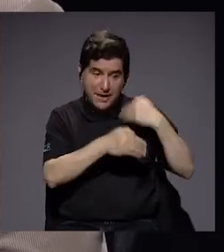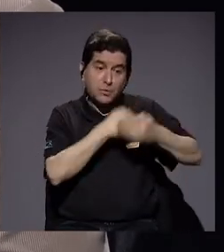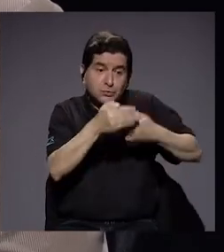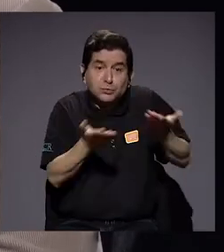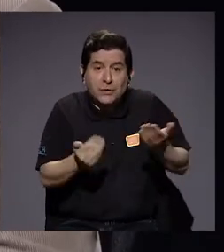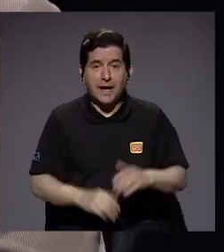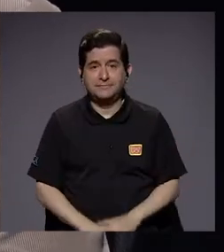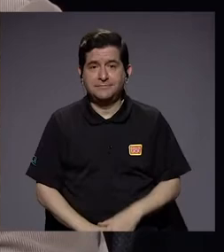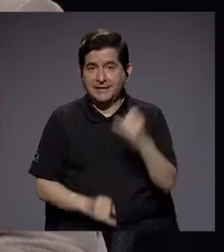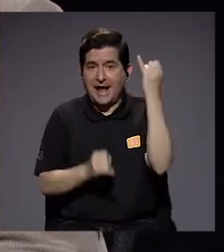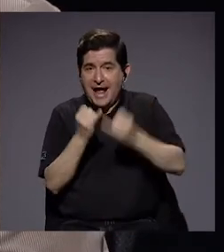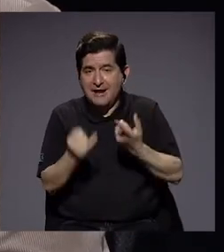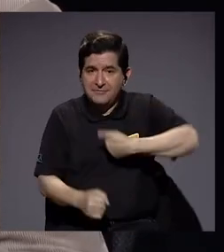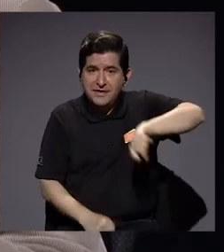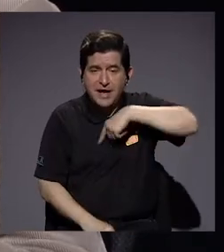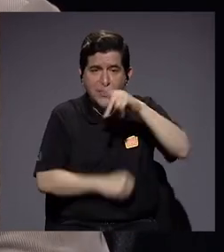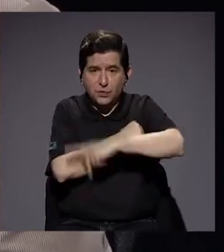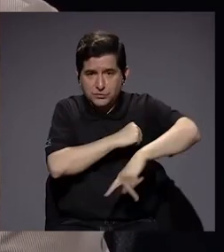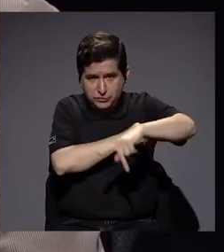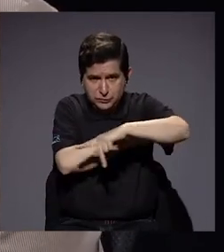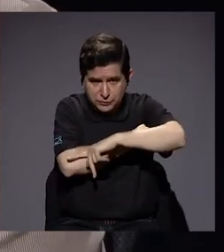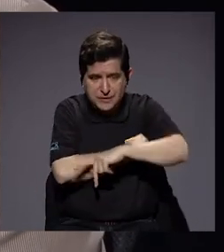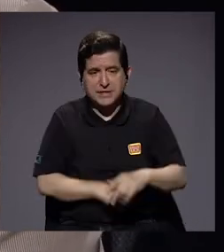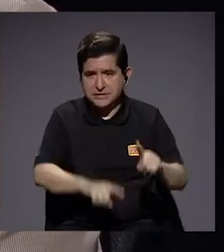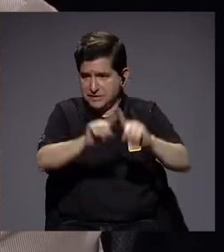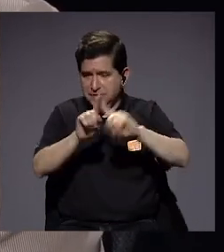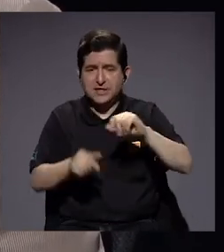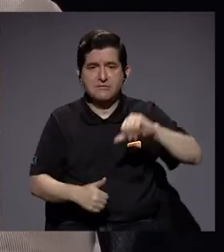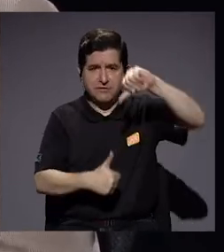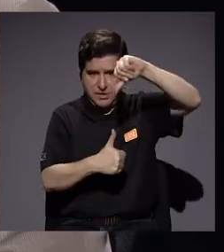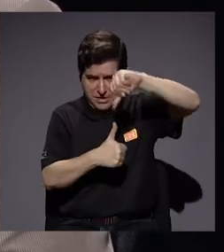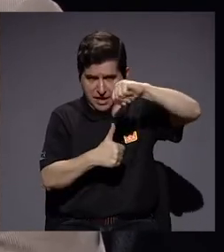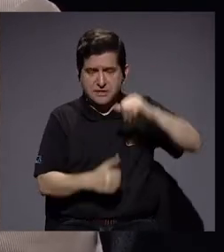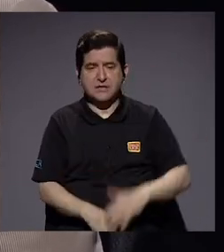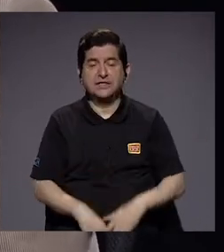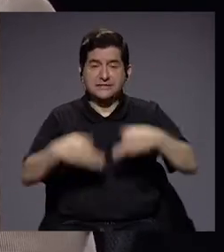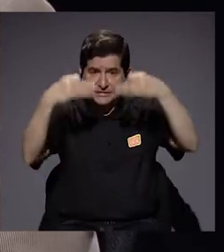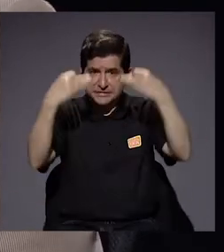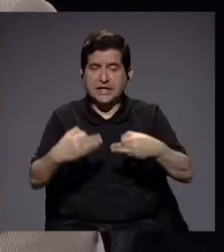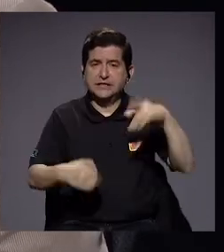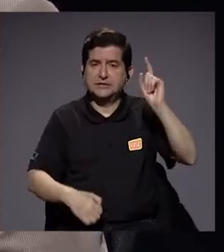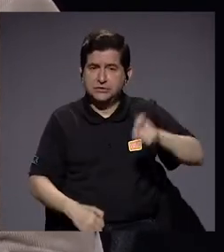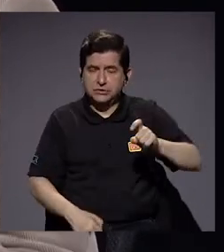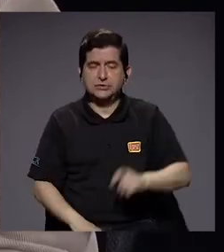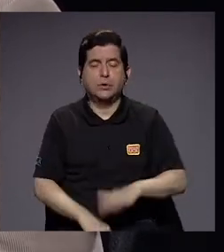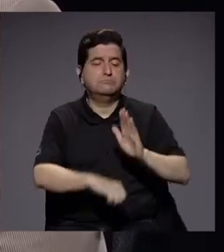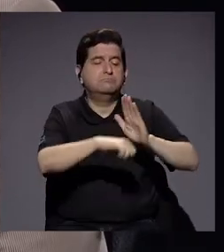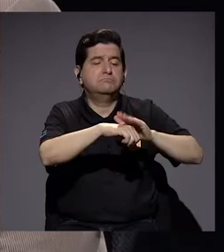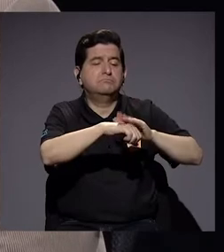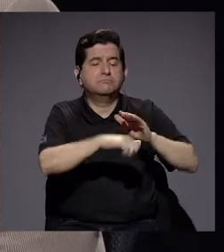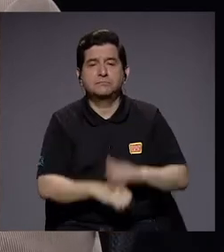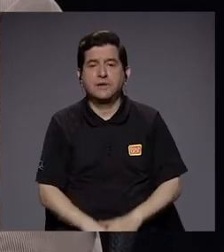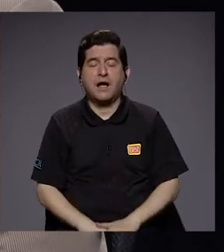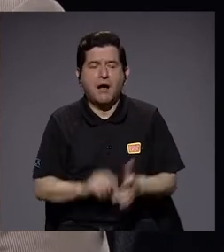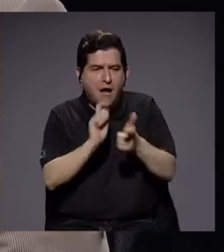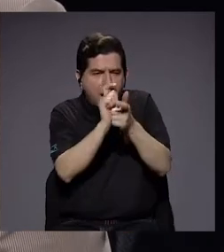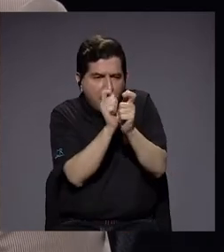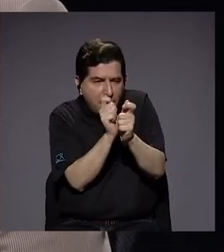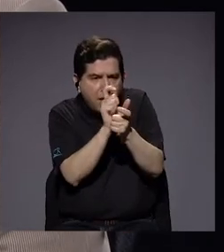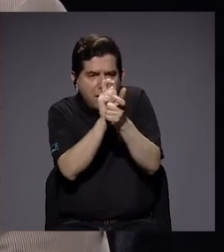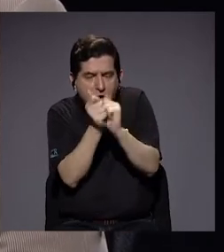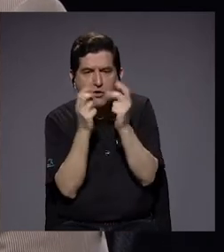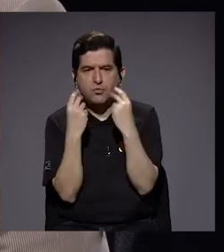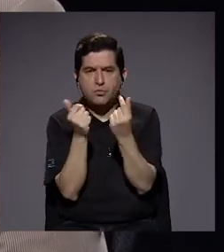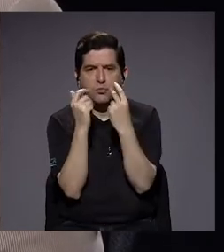evolucionando. Entonces, al final de cuentas, nosotros como países de Centroamérica tenemos que tomar las decisiones que nos permitan irnos